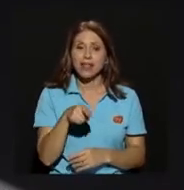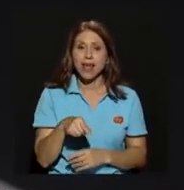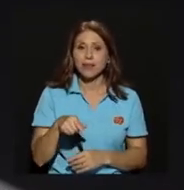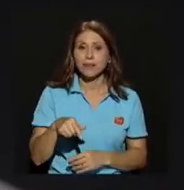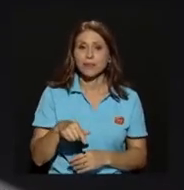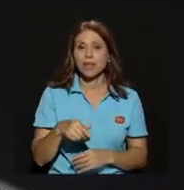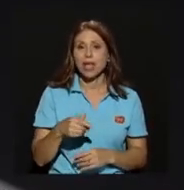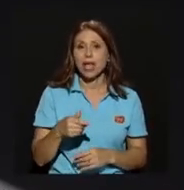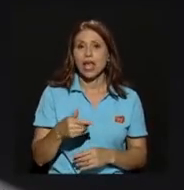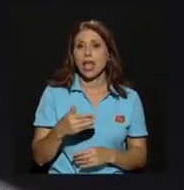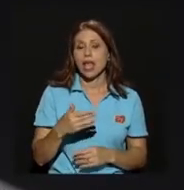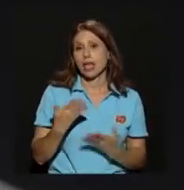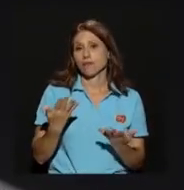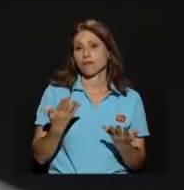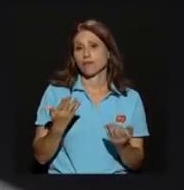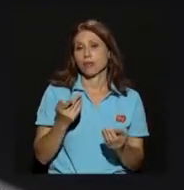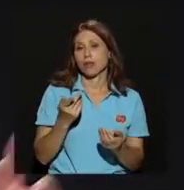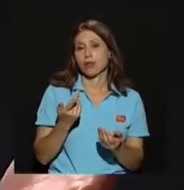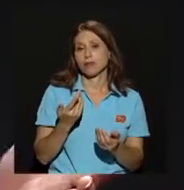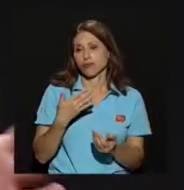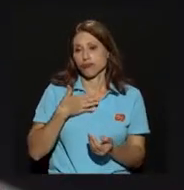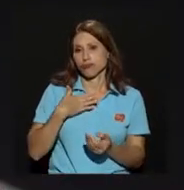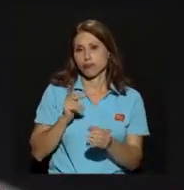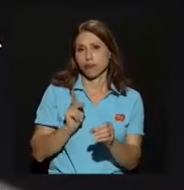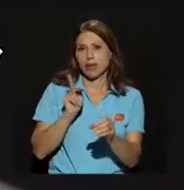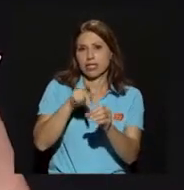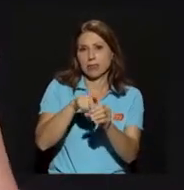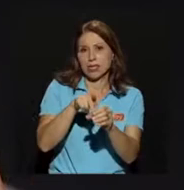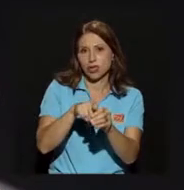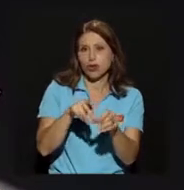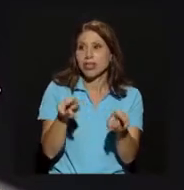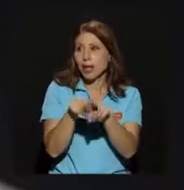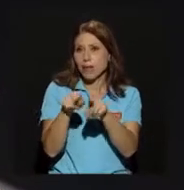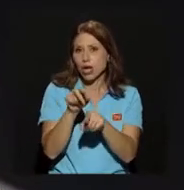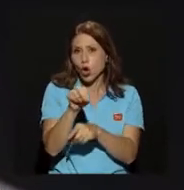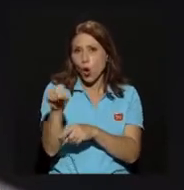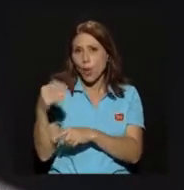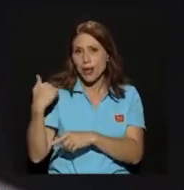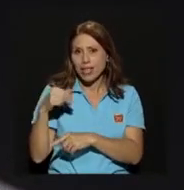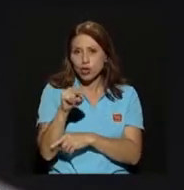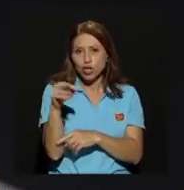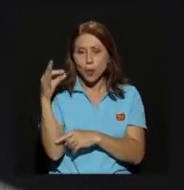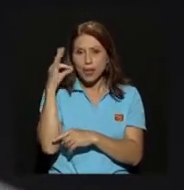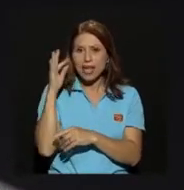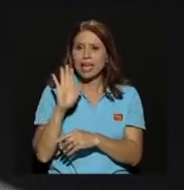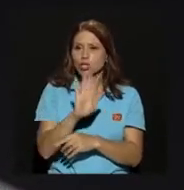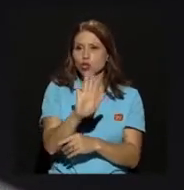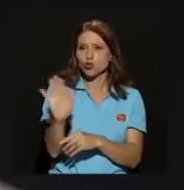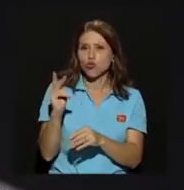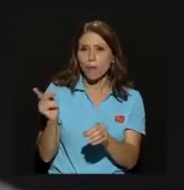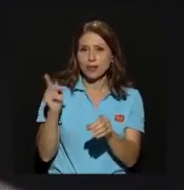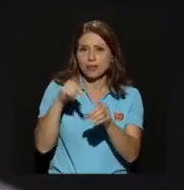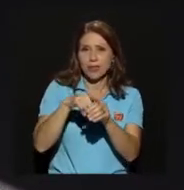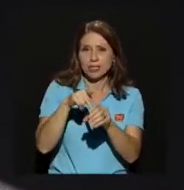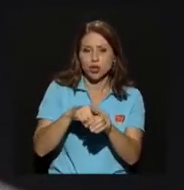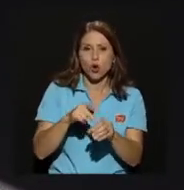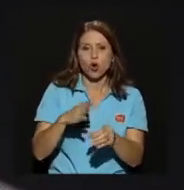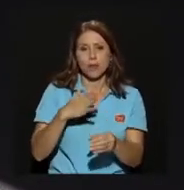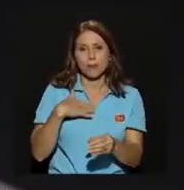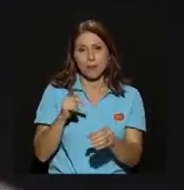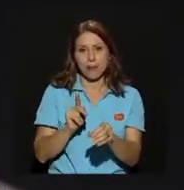esta participación que uno pudo haber tenido, que tienen algunos compañeros y compañeras dentro del Consejo Universitario, es